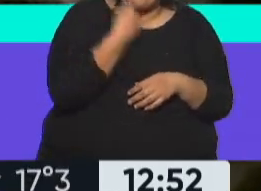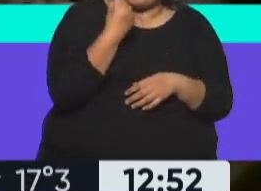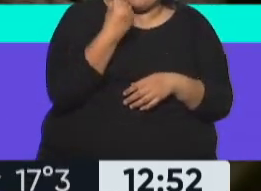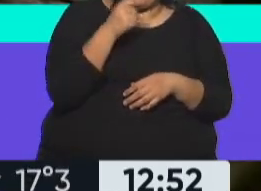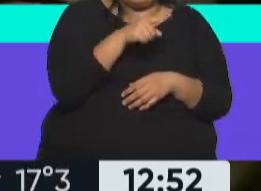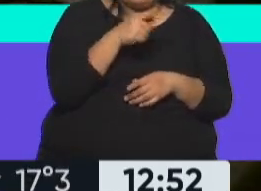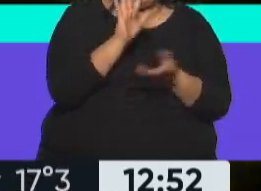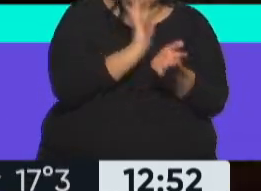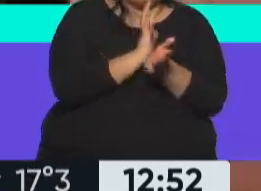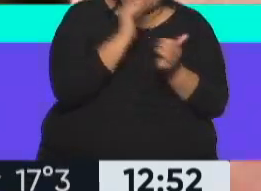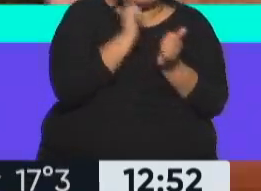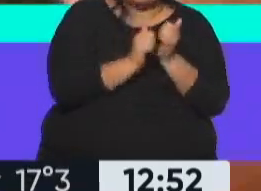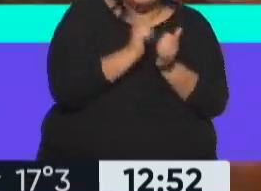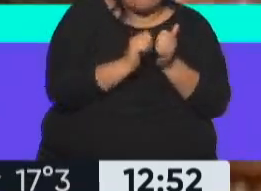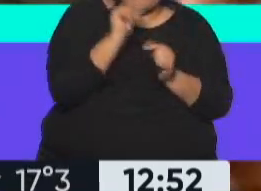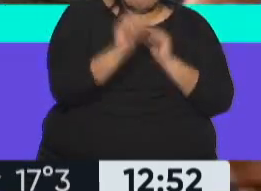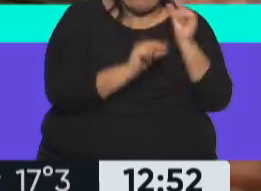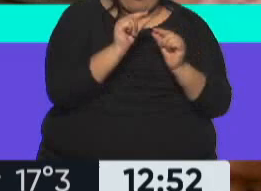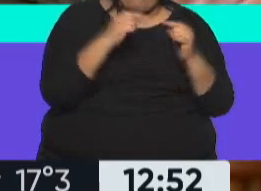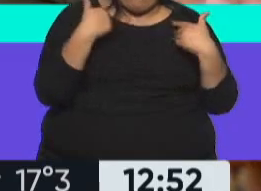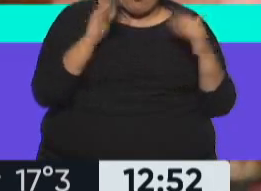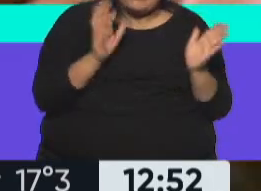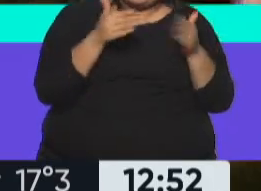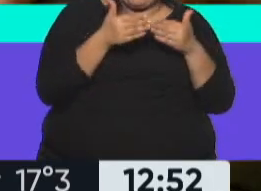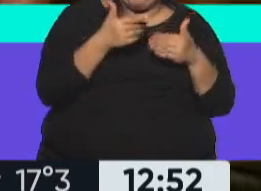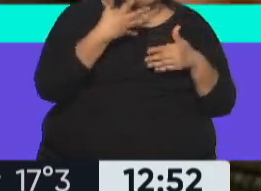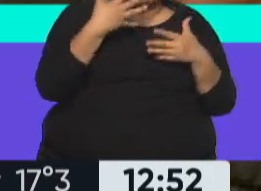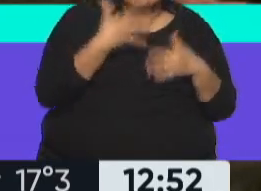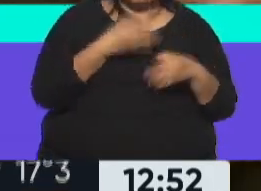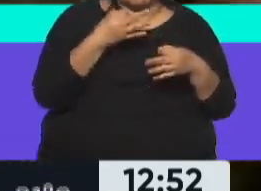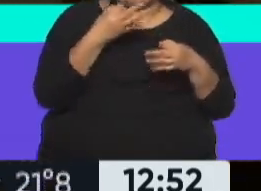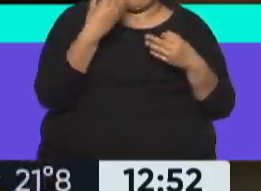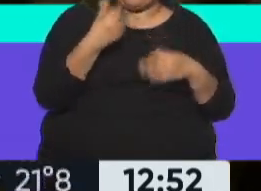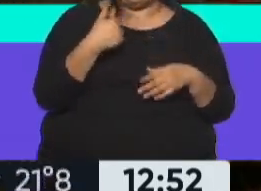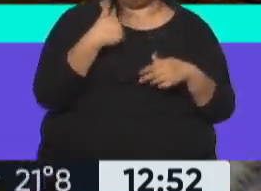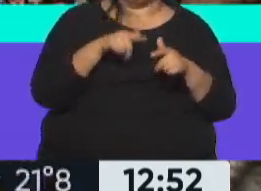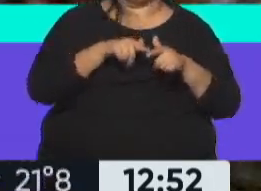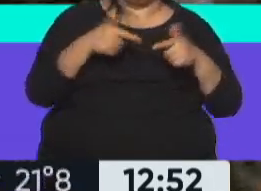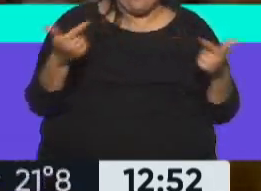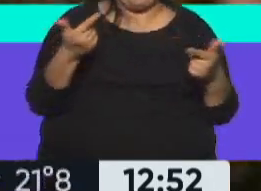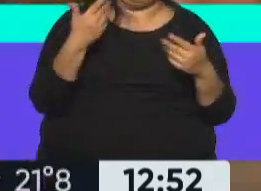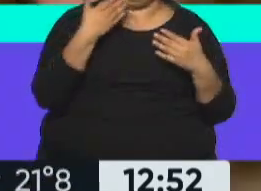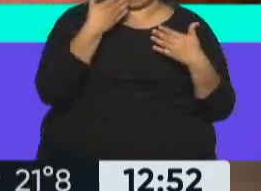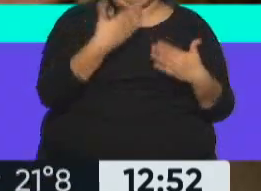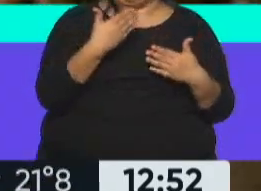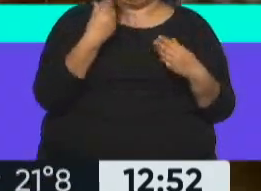heridas que se han abierto hace tanto tiempo y que de alguna manera yo tengo la suerte de ser parte de alguna forma